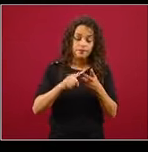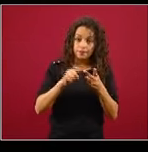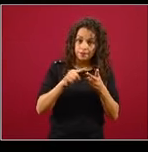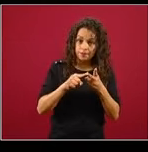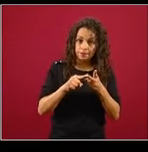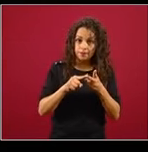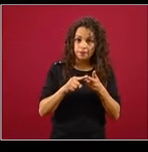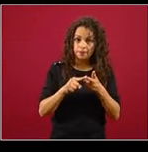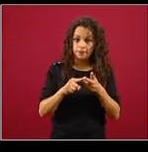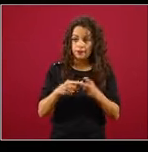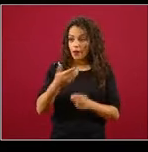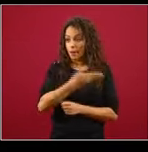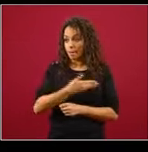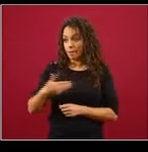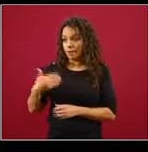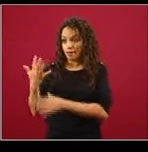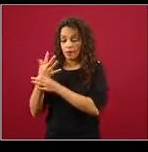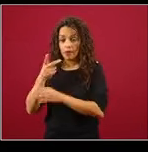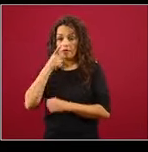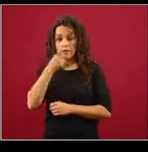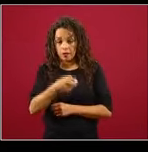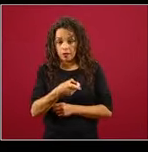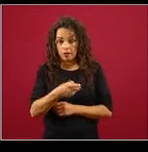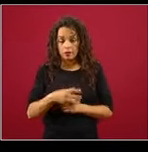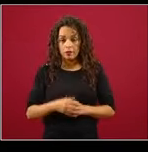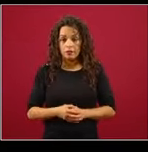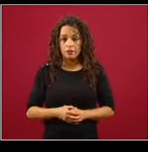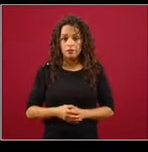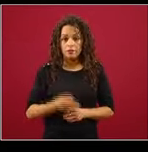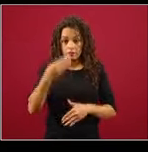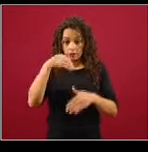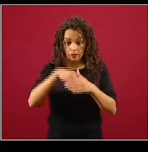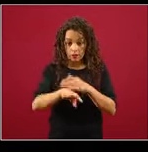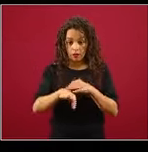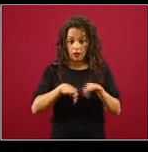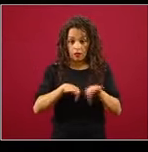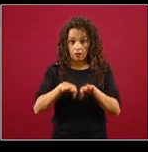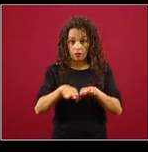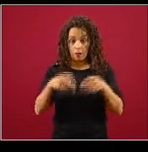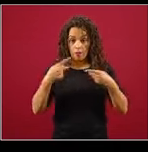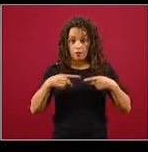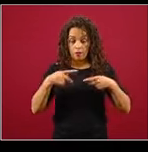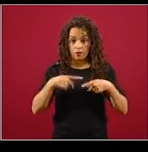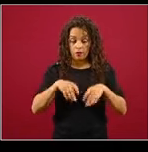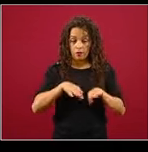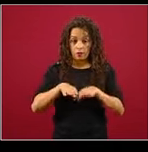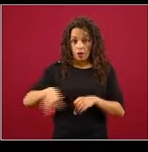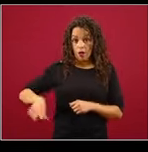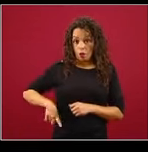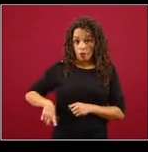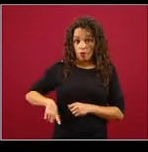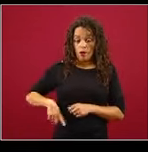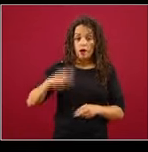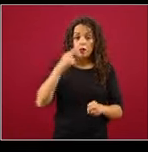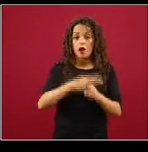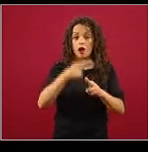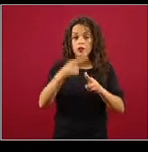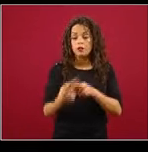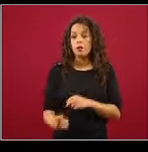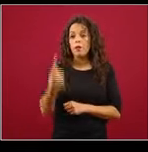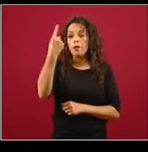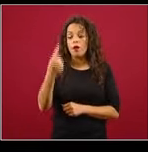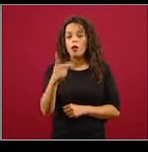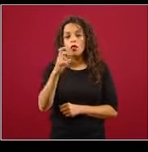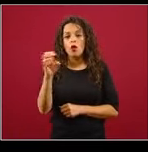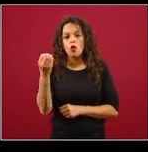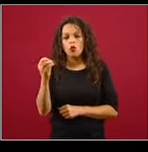del presidente al respecto de que se presentarán a trabajar los empleados del gobierno federal hasta el día 1 de octubre.